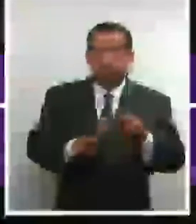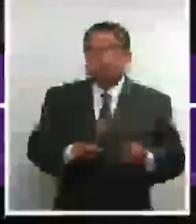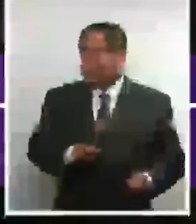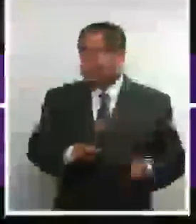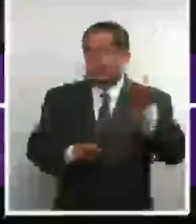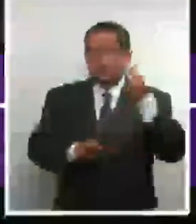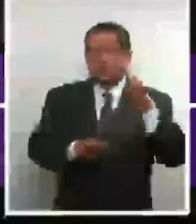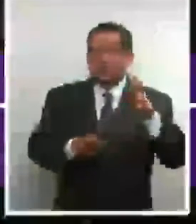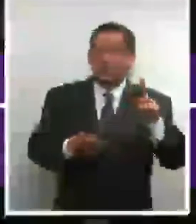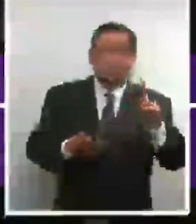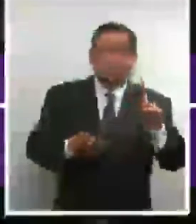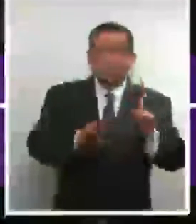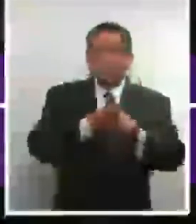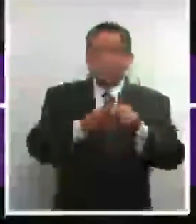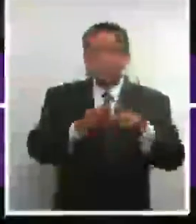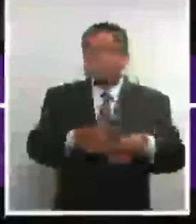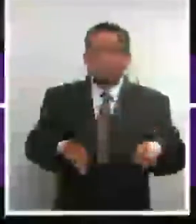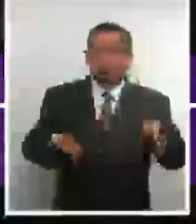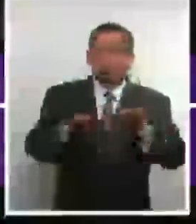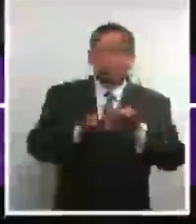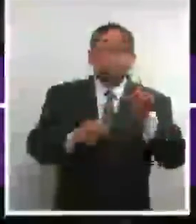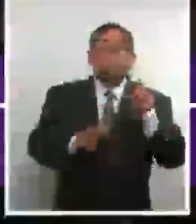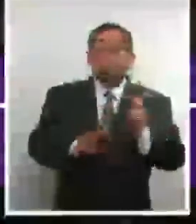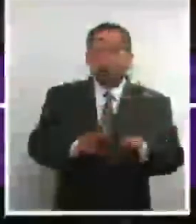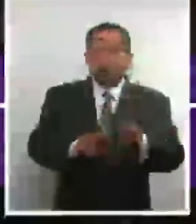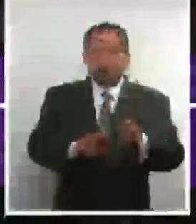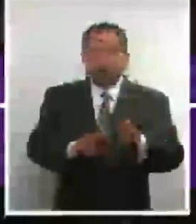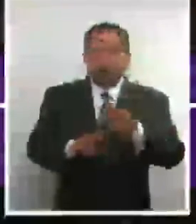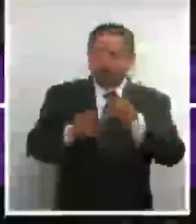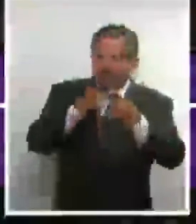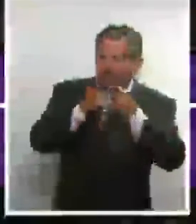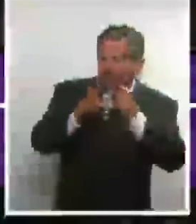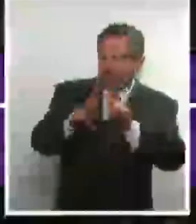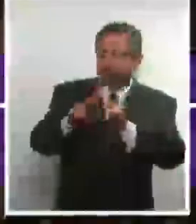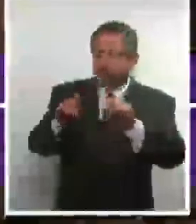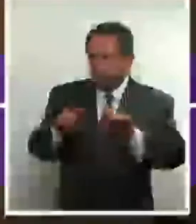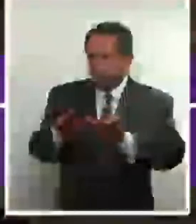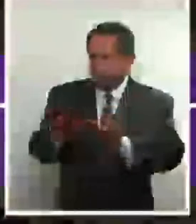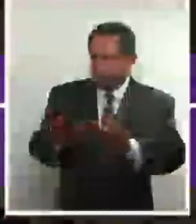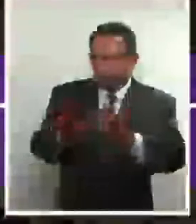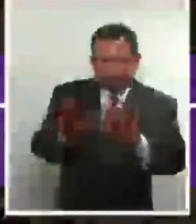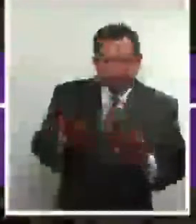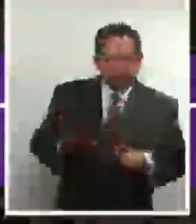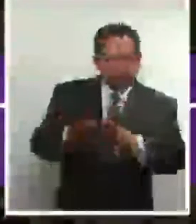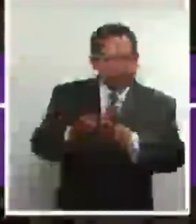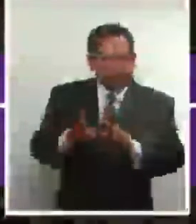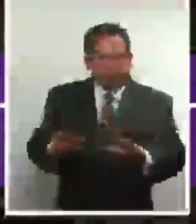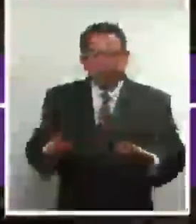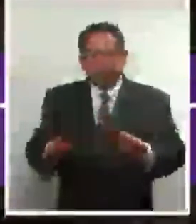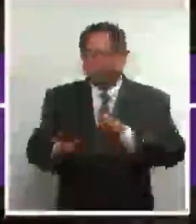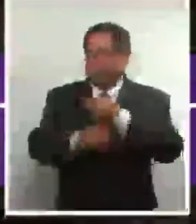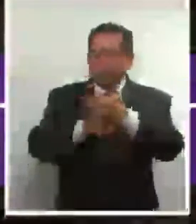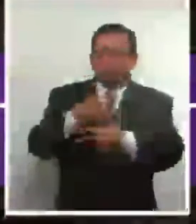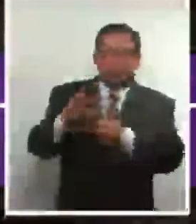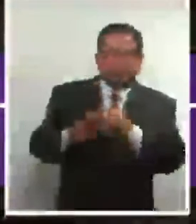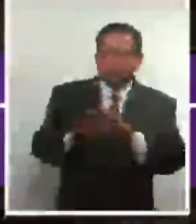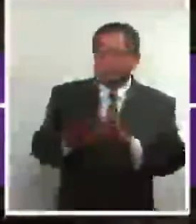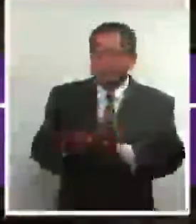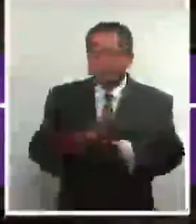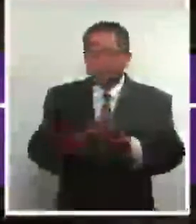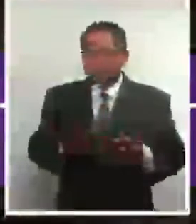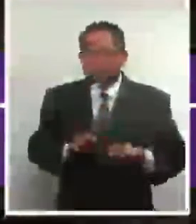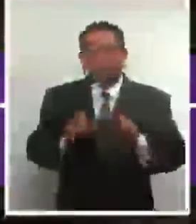prioridad al convencimiento, a la solución pacífica de los conflictos y en su